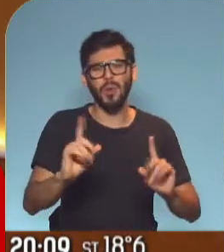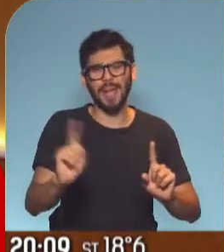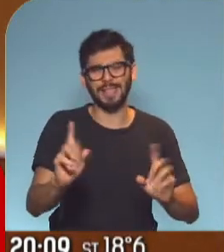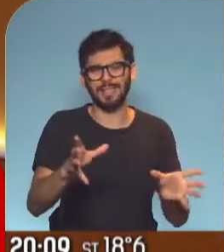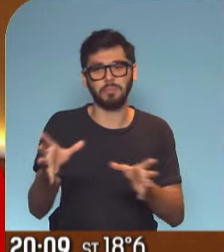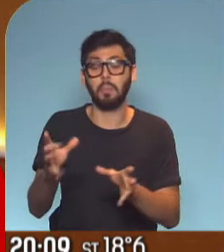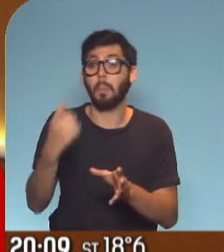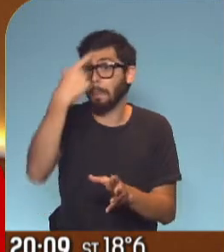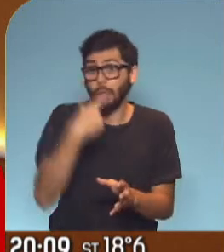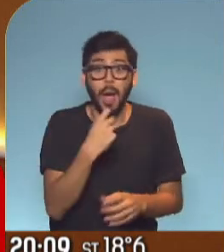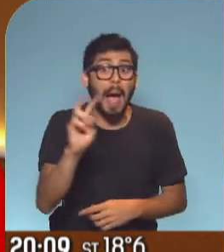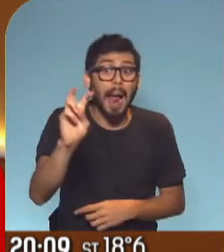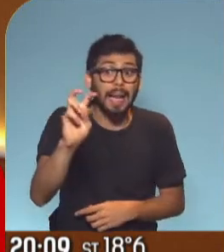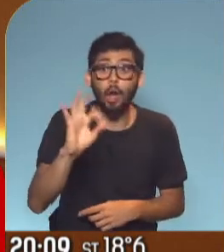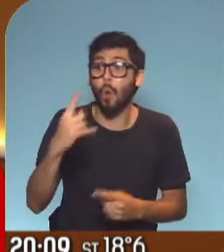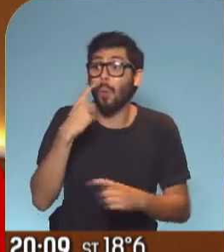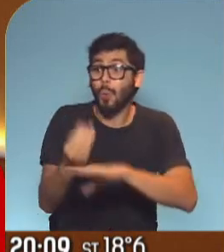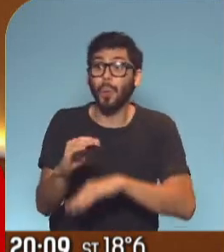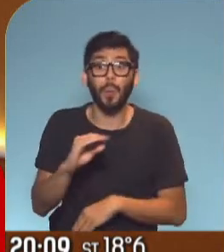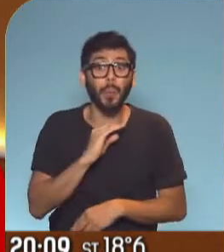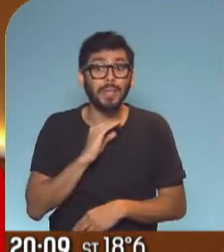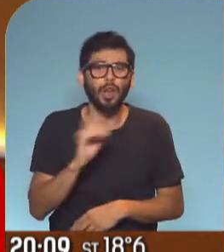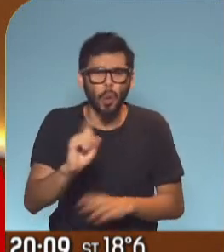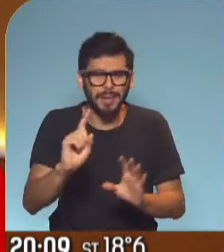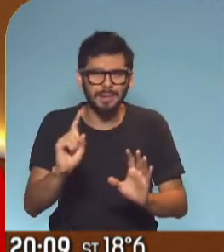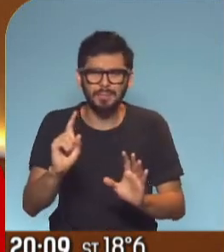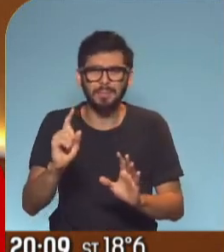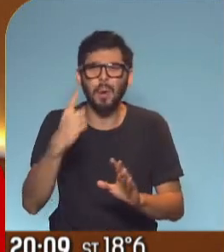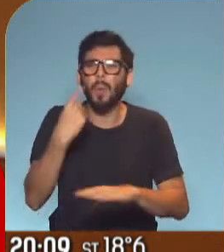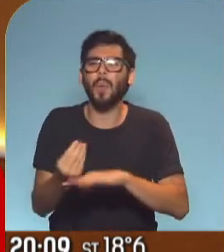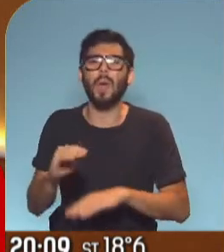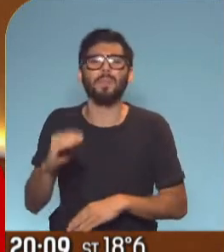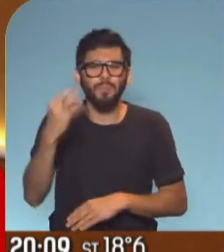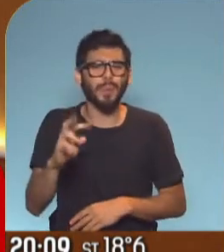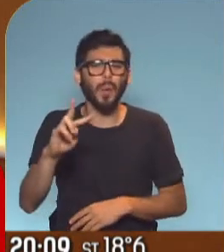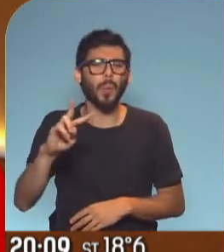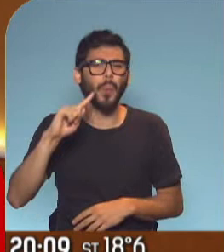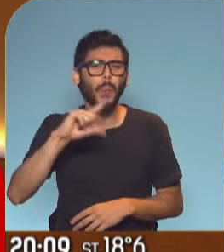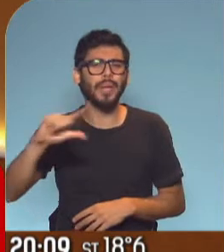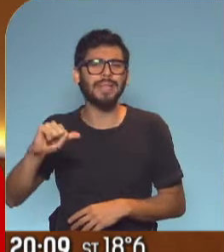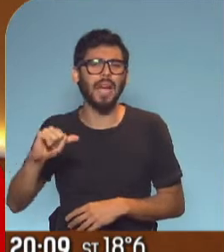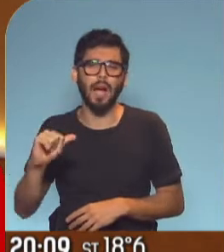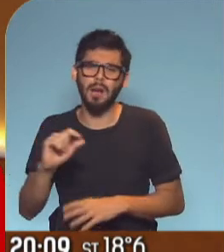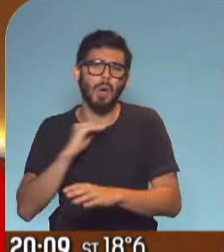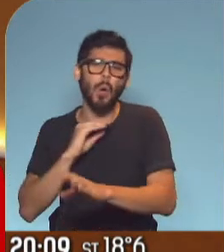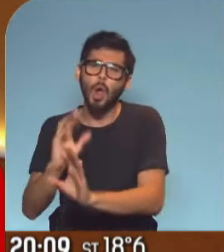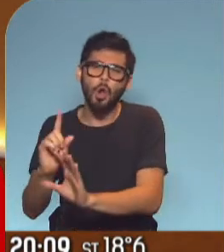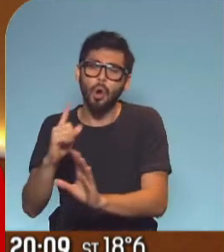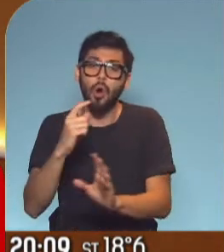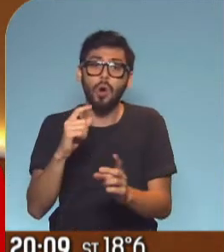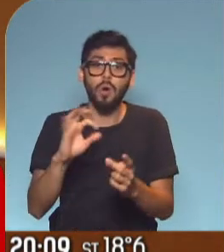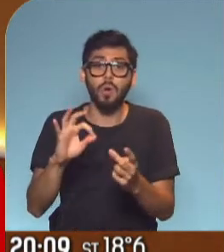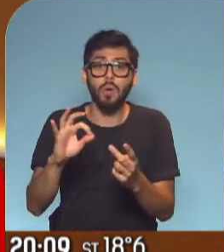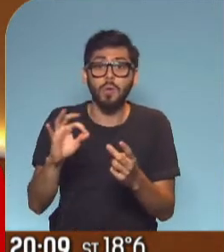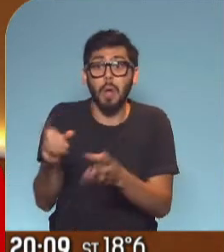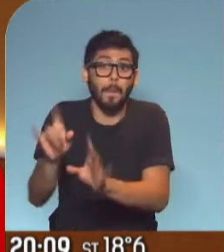cualquier persona que hoy está viviendo en un barrio popular, y no estoy hablando simplemente de quien vive en una villa, que quizás está viviendo una de las caras más crudas de la